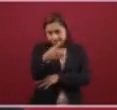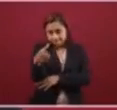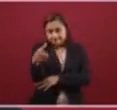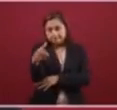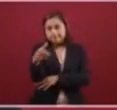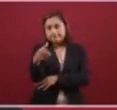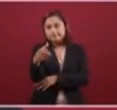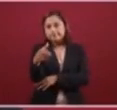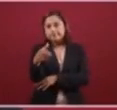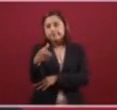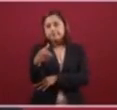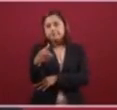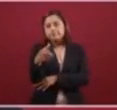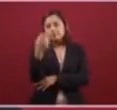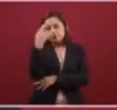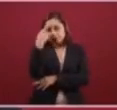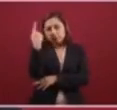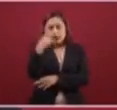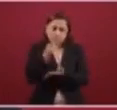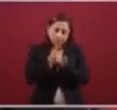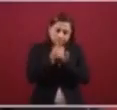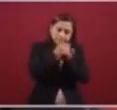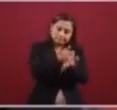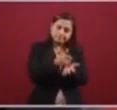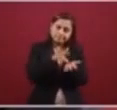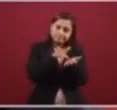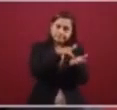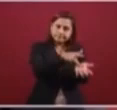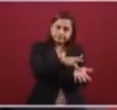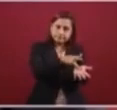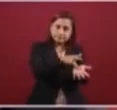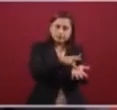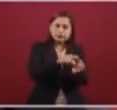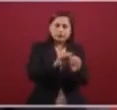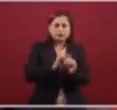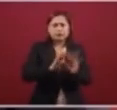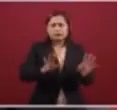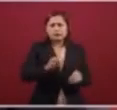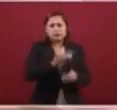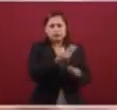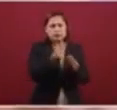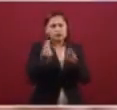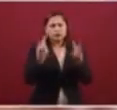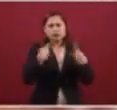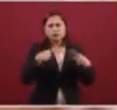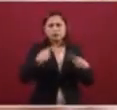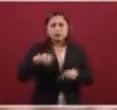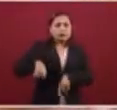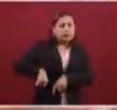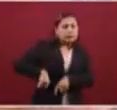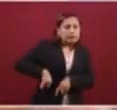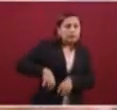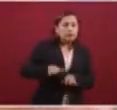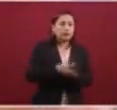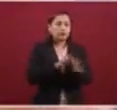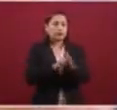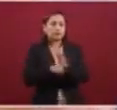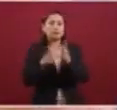se les apoye desde luego hay muchos intereses de las inmobiliarias